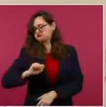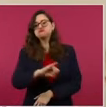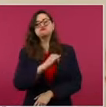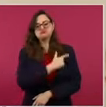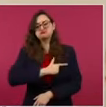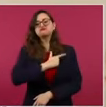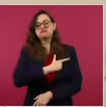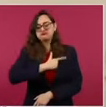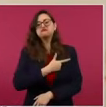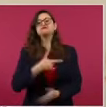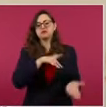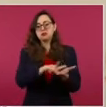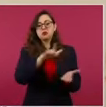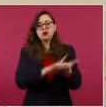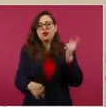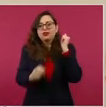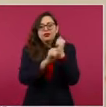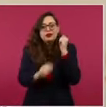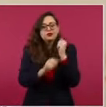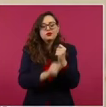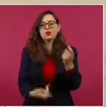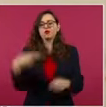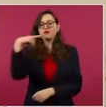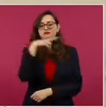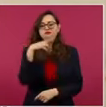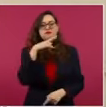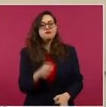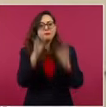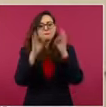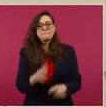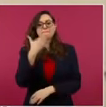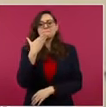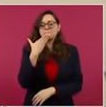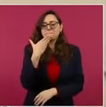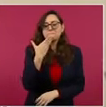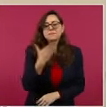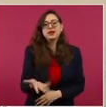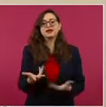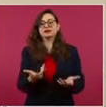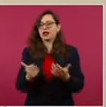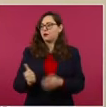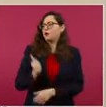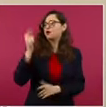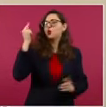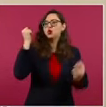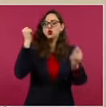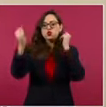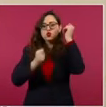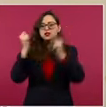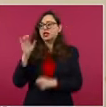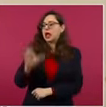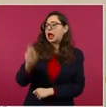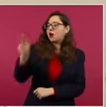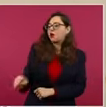solo resultados de impacto social. El gobernador yucateco destacó que a pesar de ser políticos de partidos de